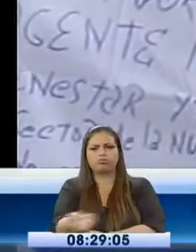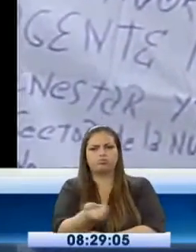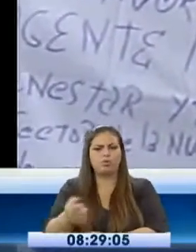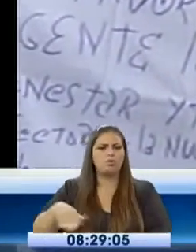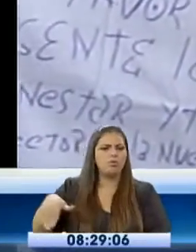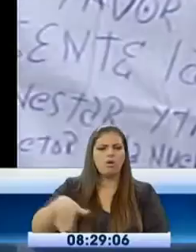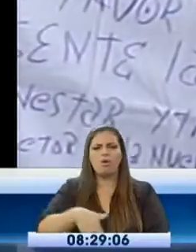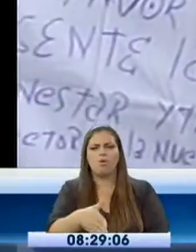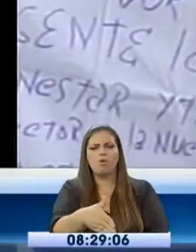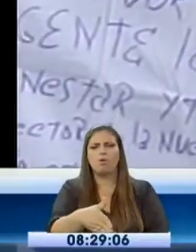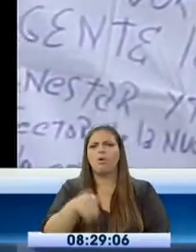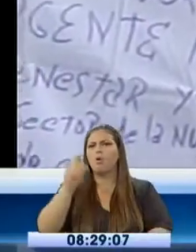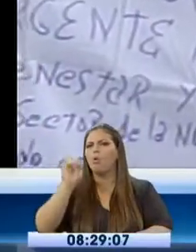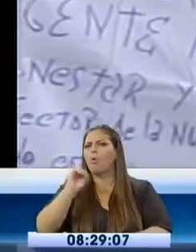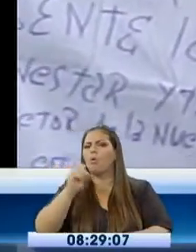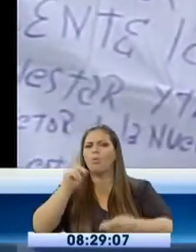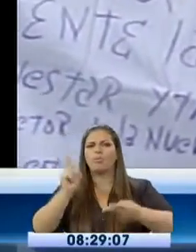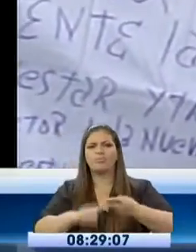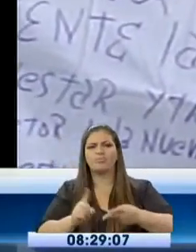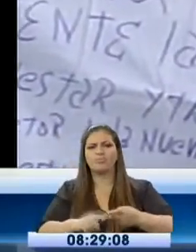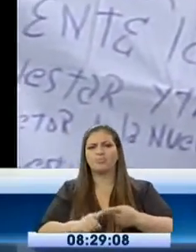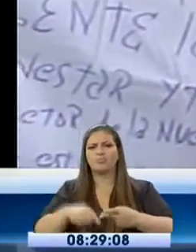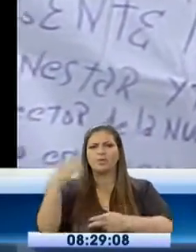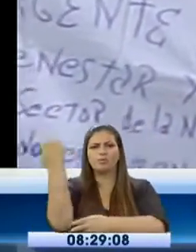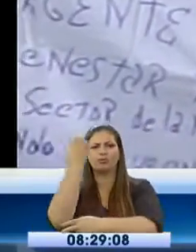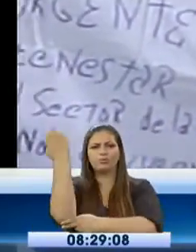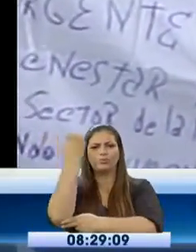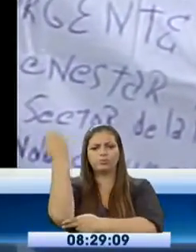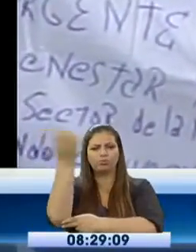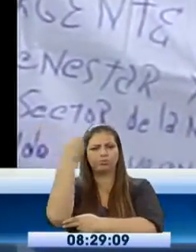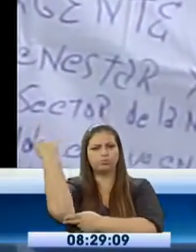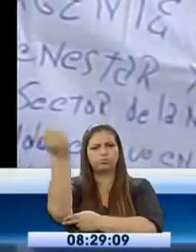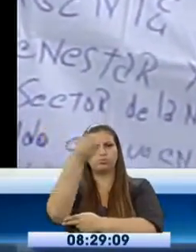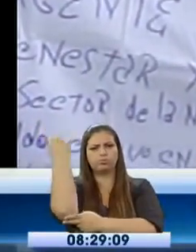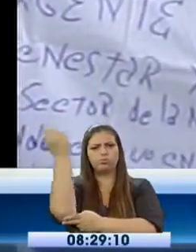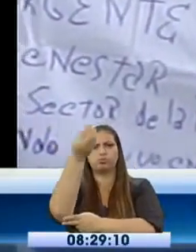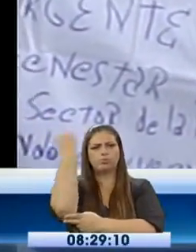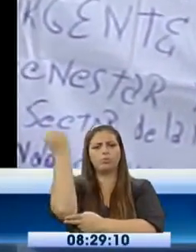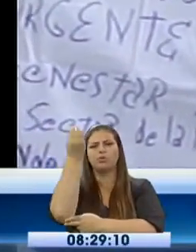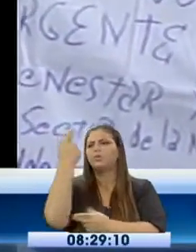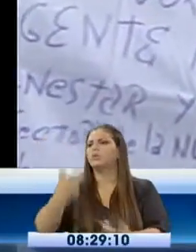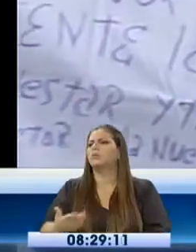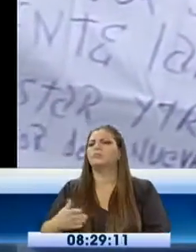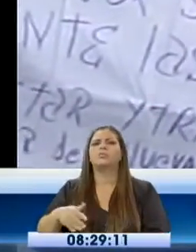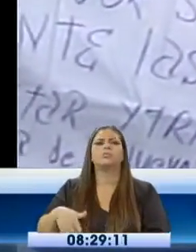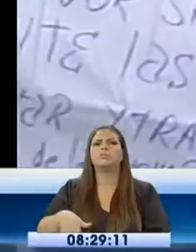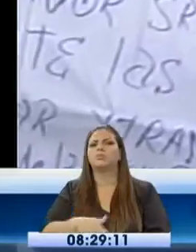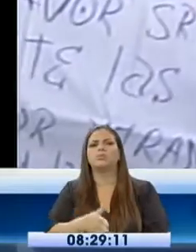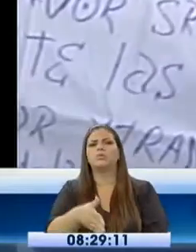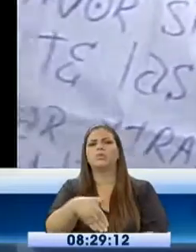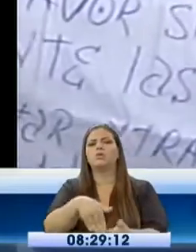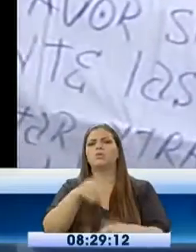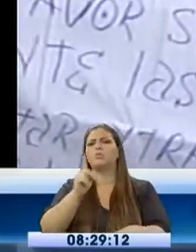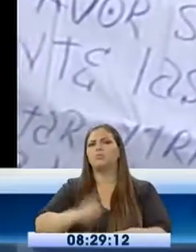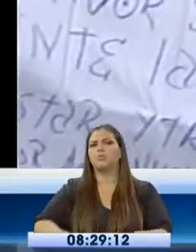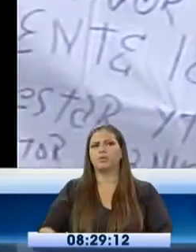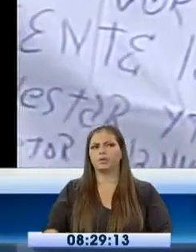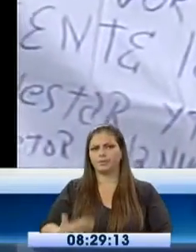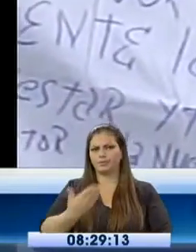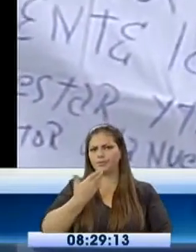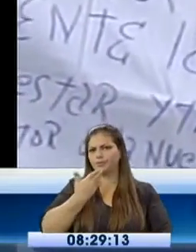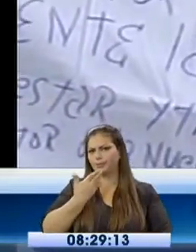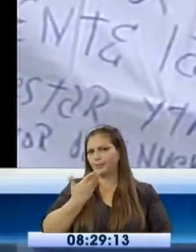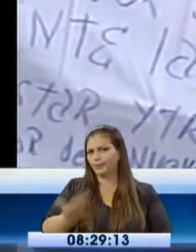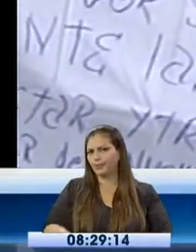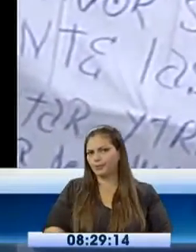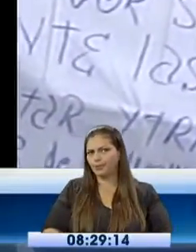pueden entrar. Cuando llueve, cuando llega el invierno, se parte la calle totalmente. Esto queda hecho, partido en dos la calle. Esto